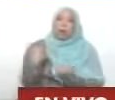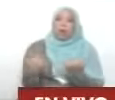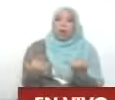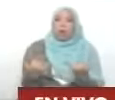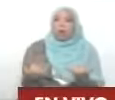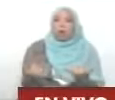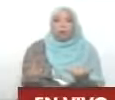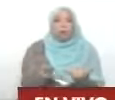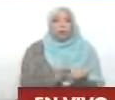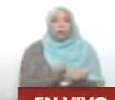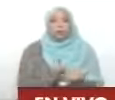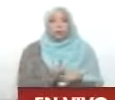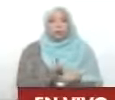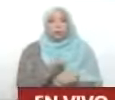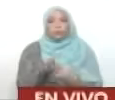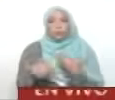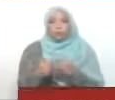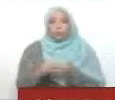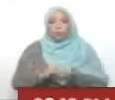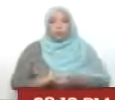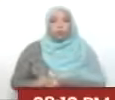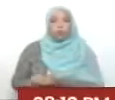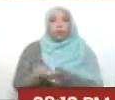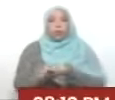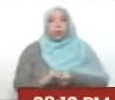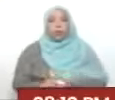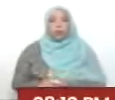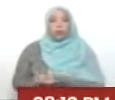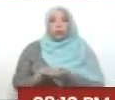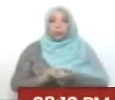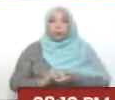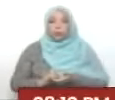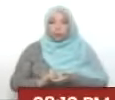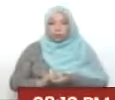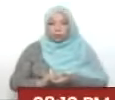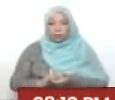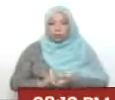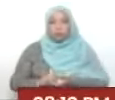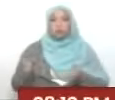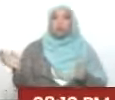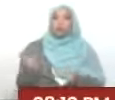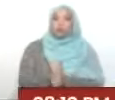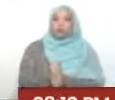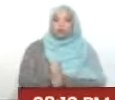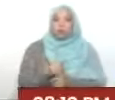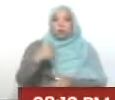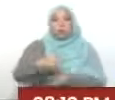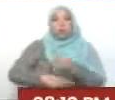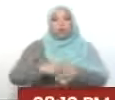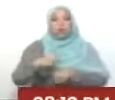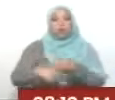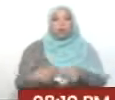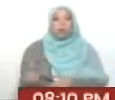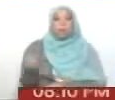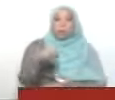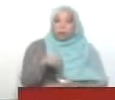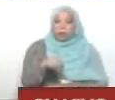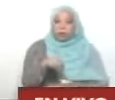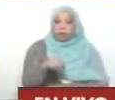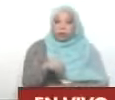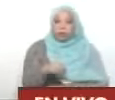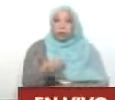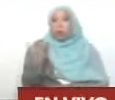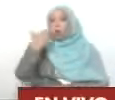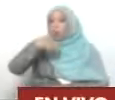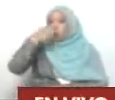ahora, porque estuve en Trujillo y conseguí una sobreproducción de